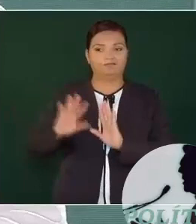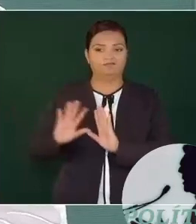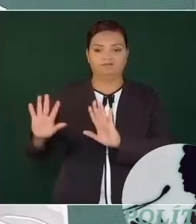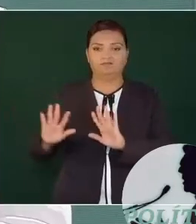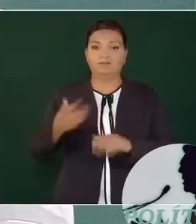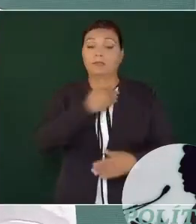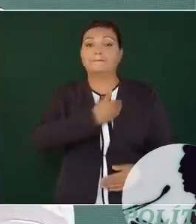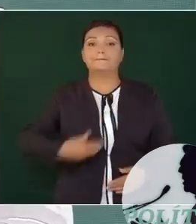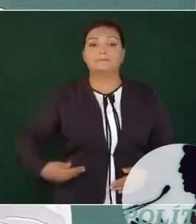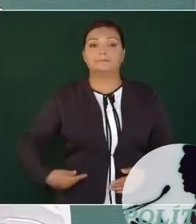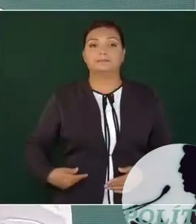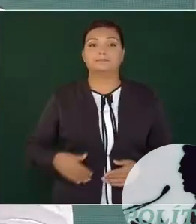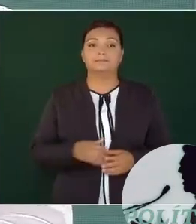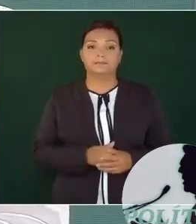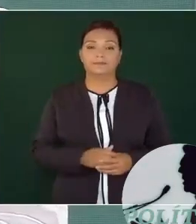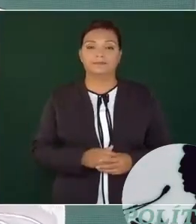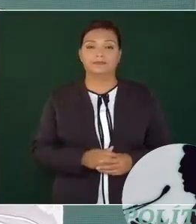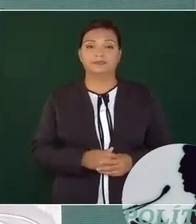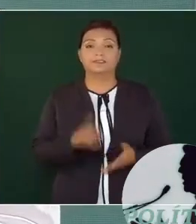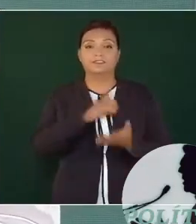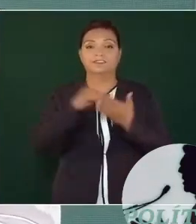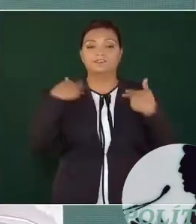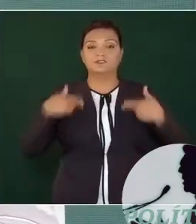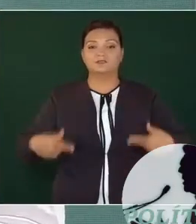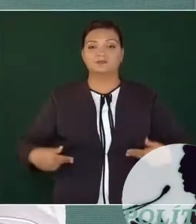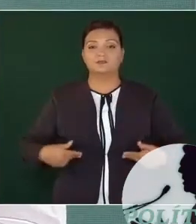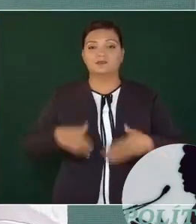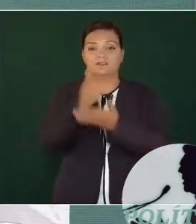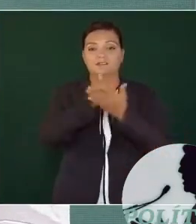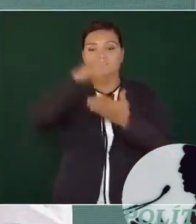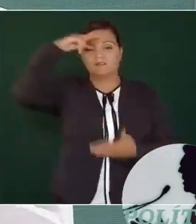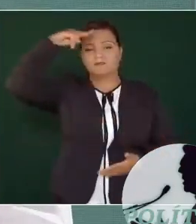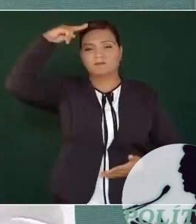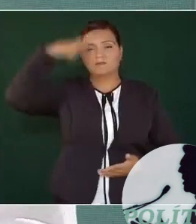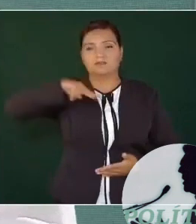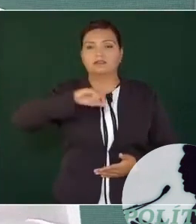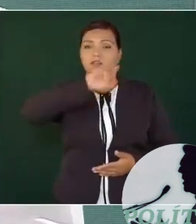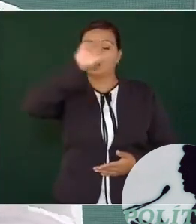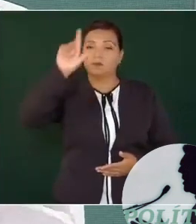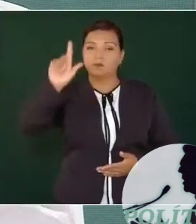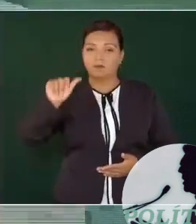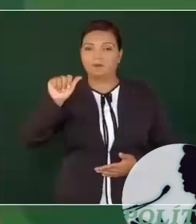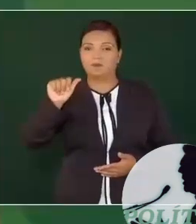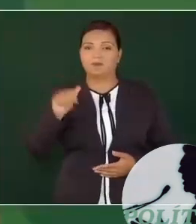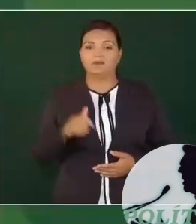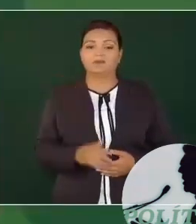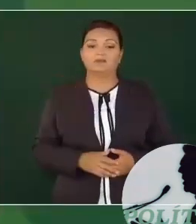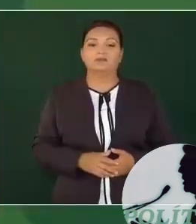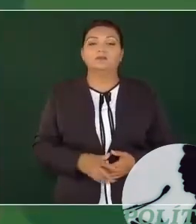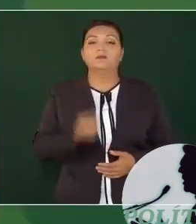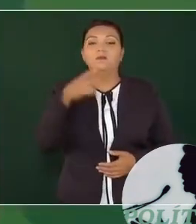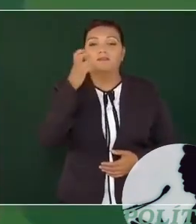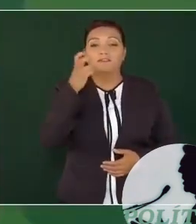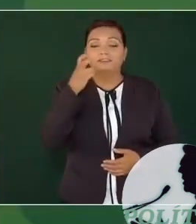El presidente de Derechos Humanos de la Ciudad de México, que posteriormente, precisamente por